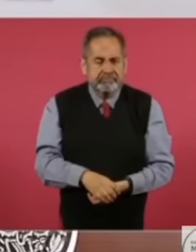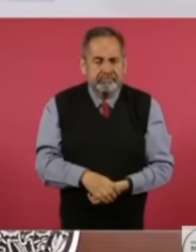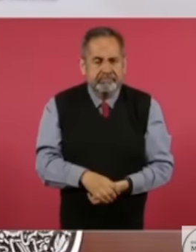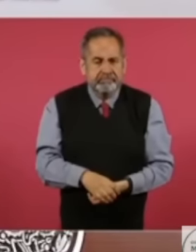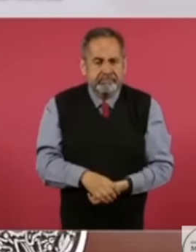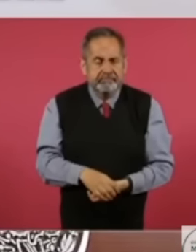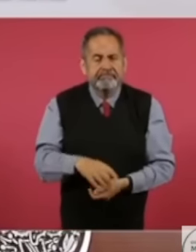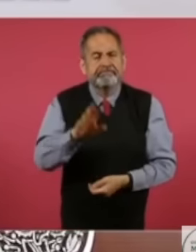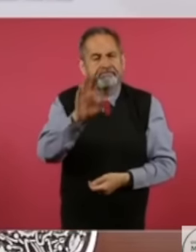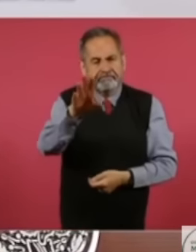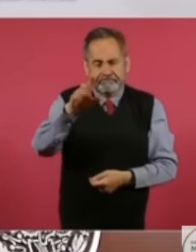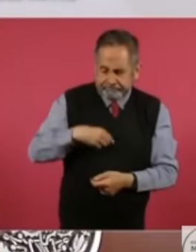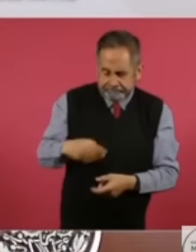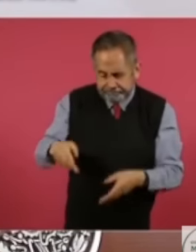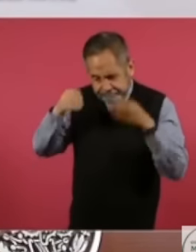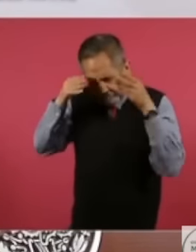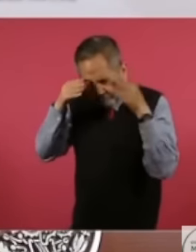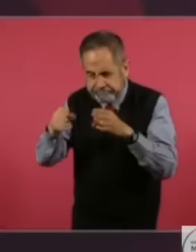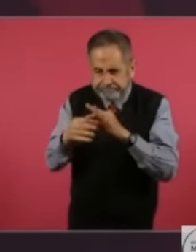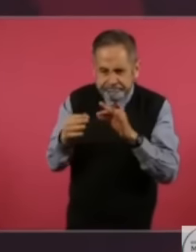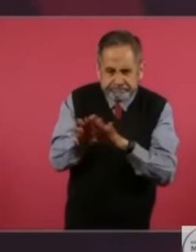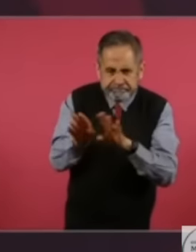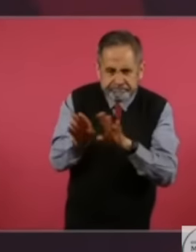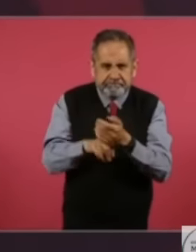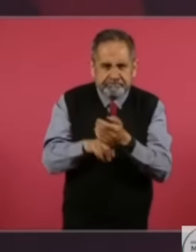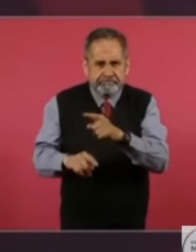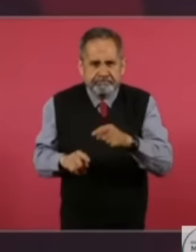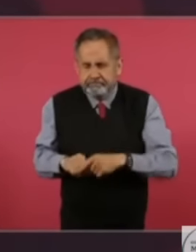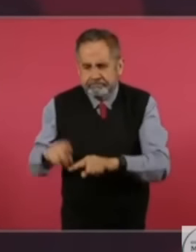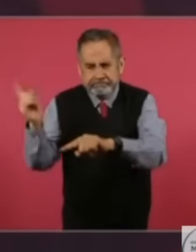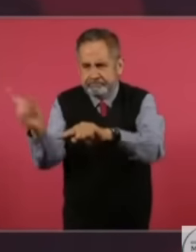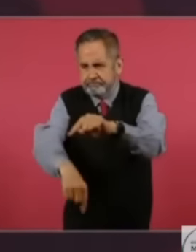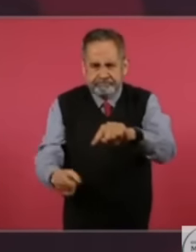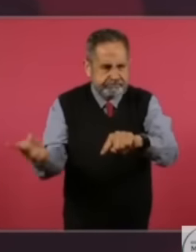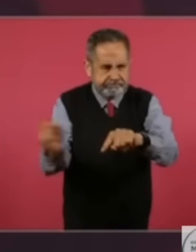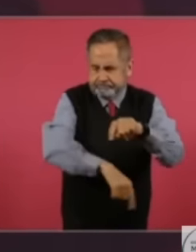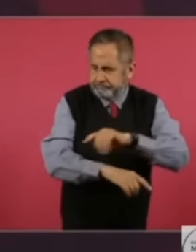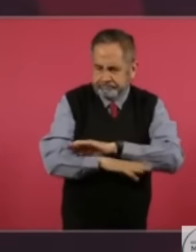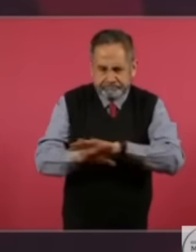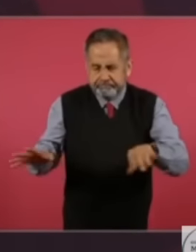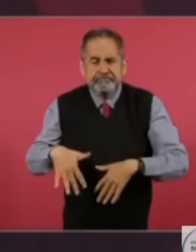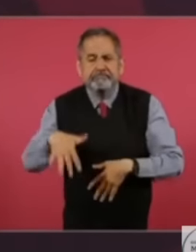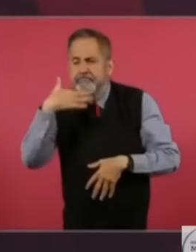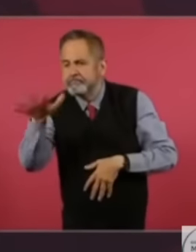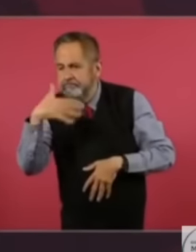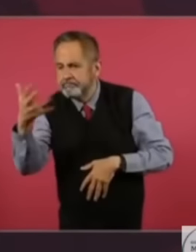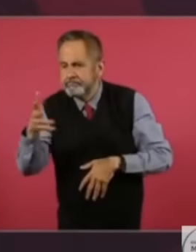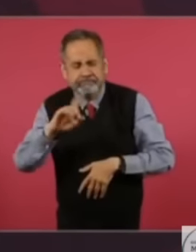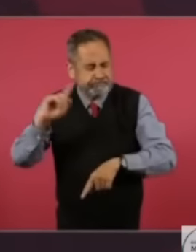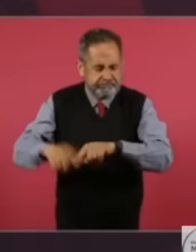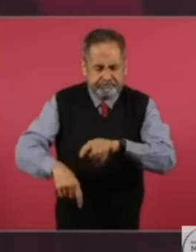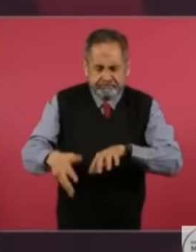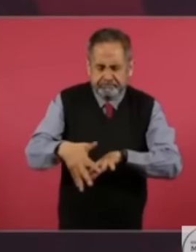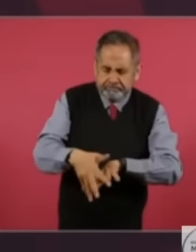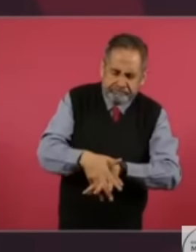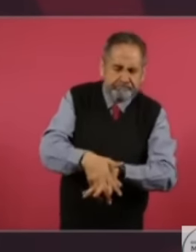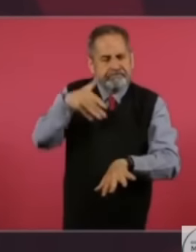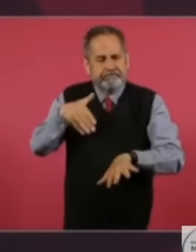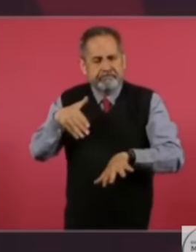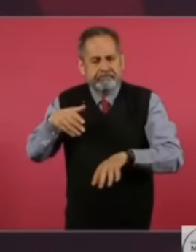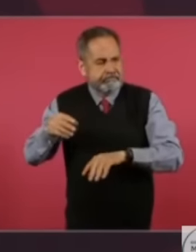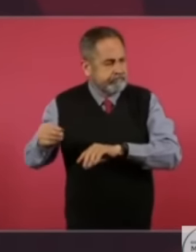veas cómo el presidente de México le pone un estate quieto a reportera que siempre lo hace enojar, pero